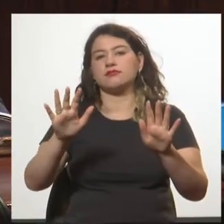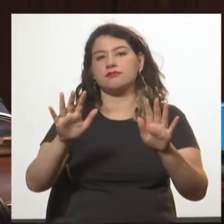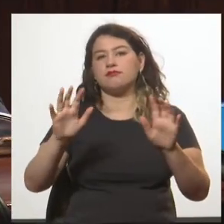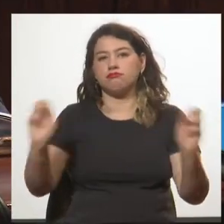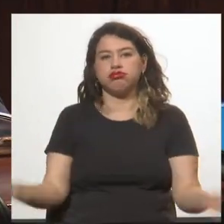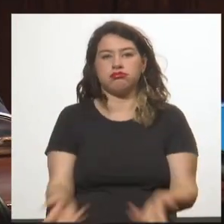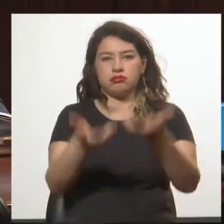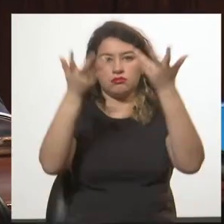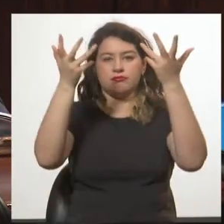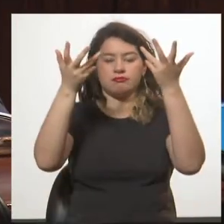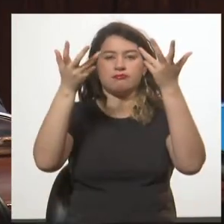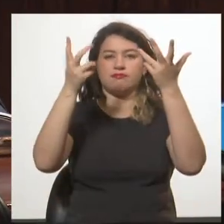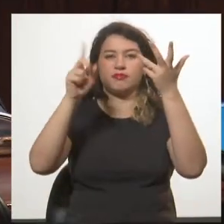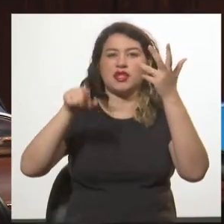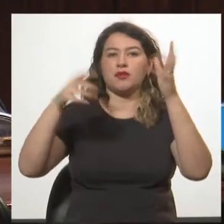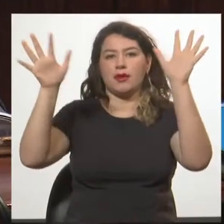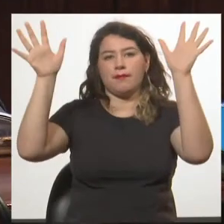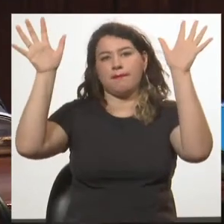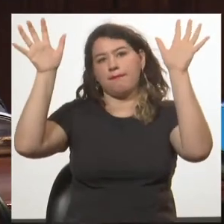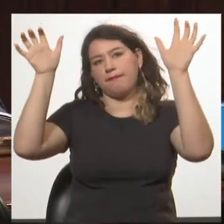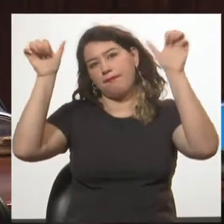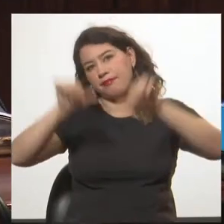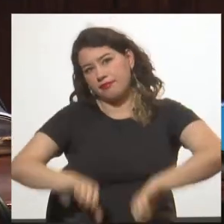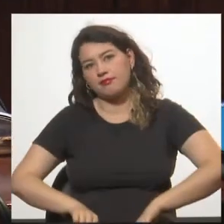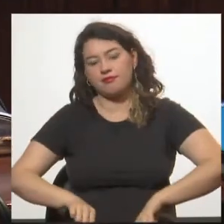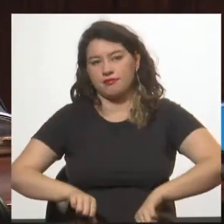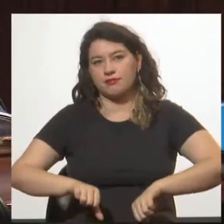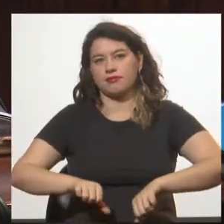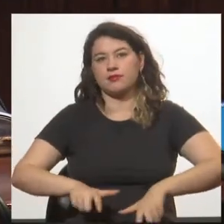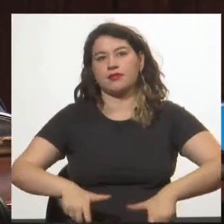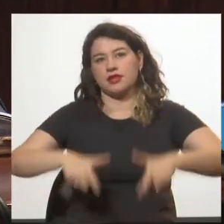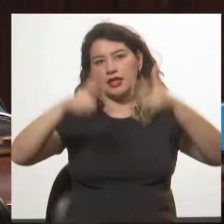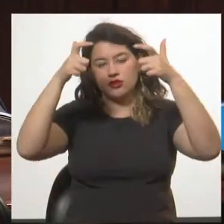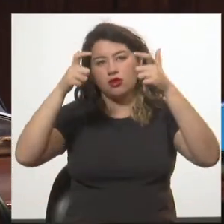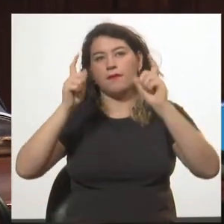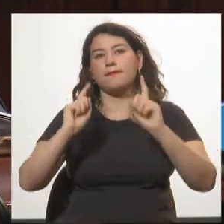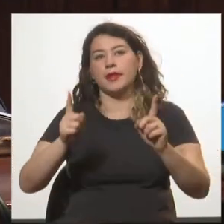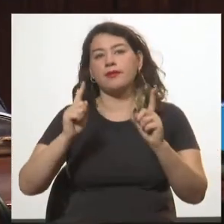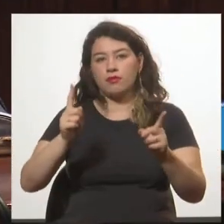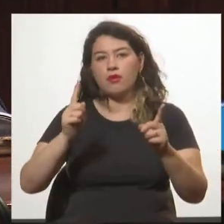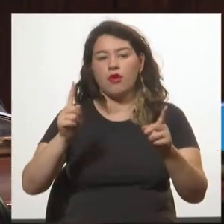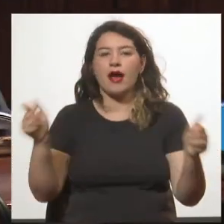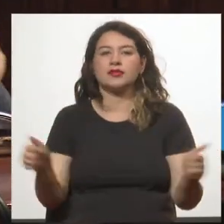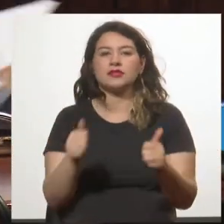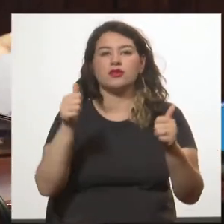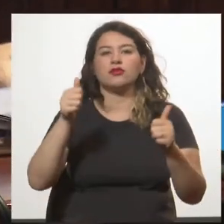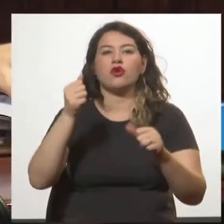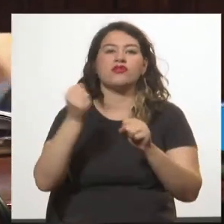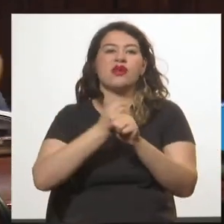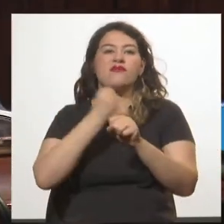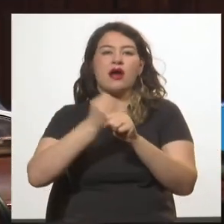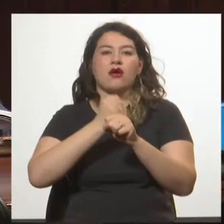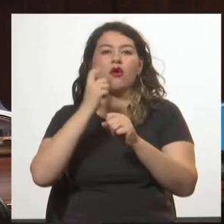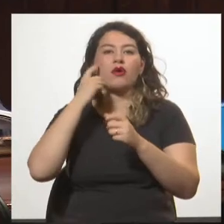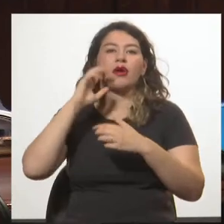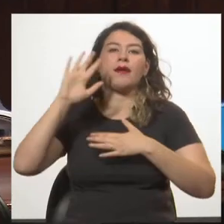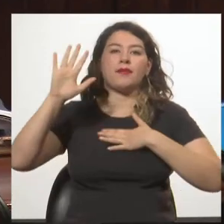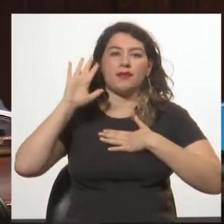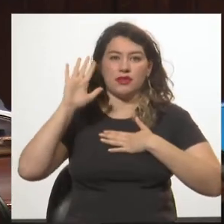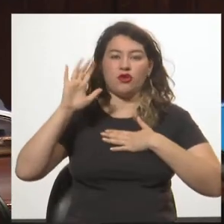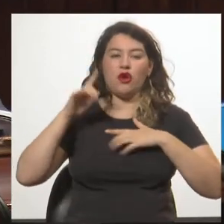incendio y posterior derrumbe del cilindro cuando se estaban realizando los trabajos que había prometido